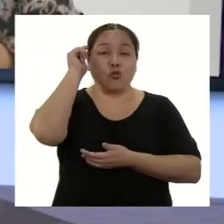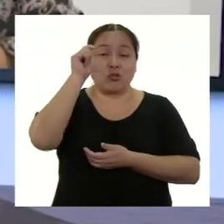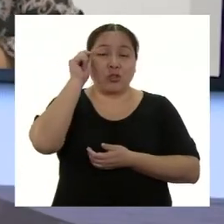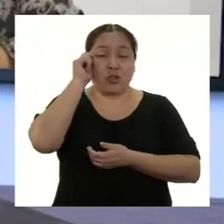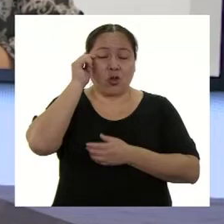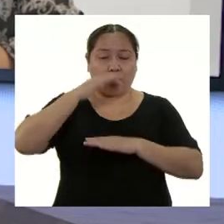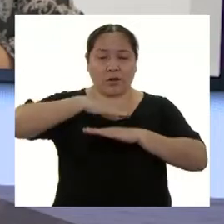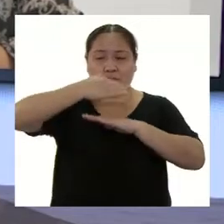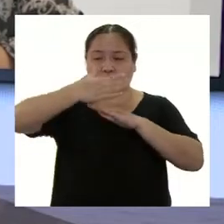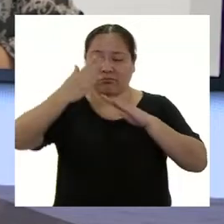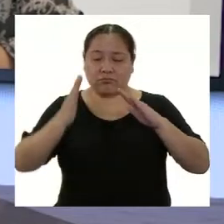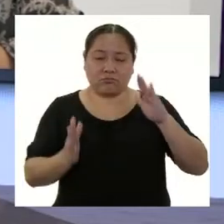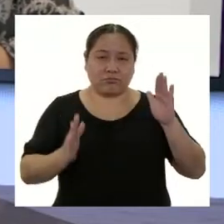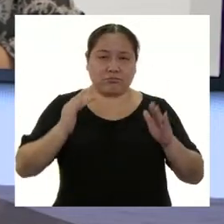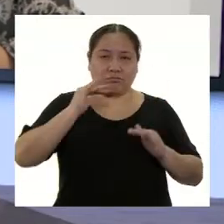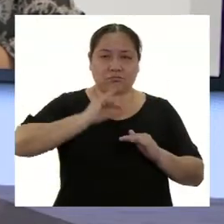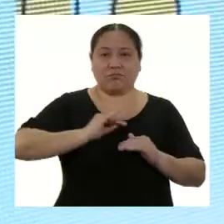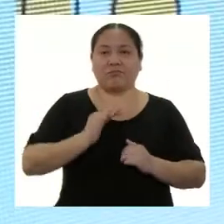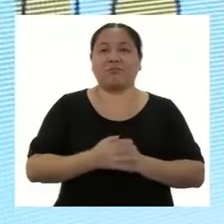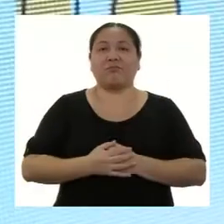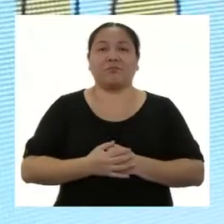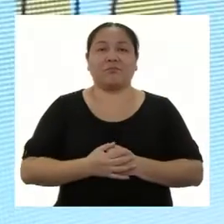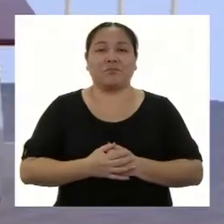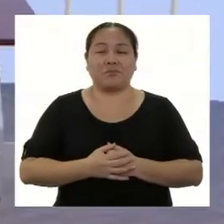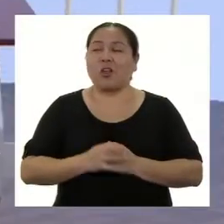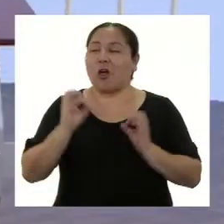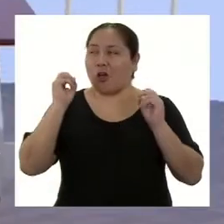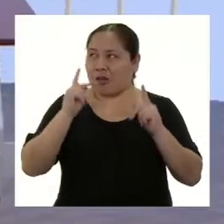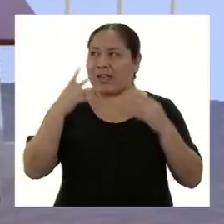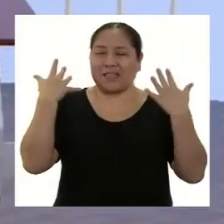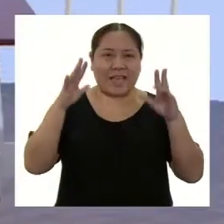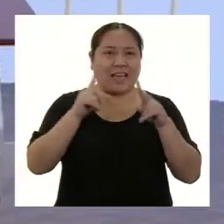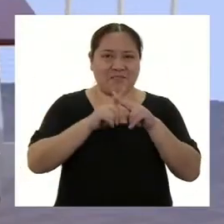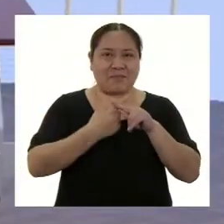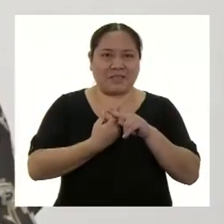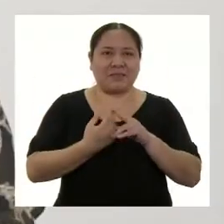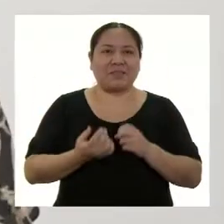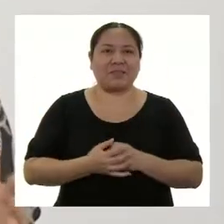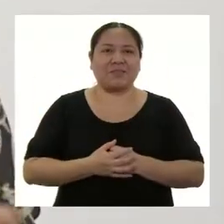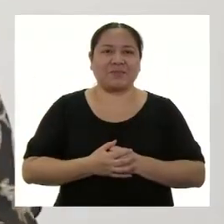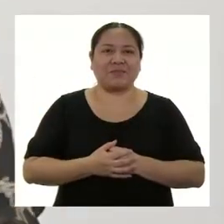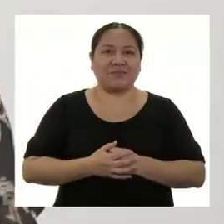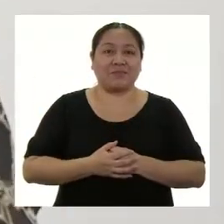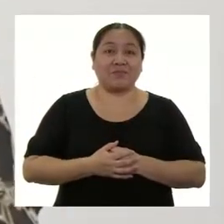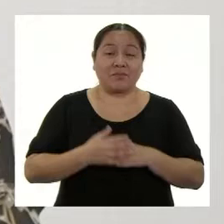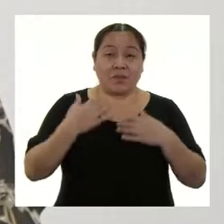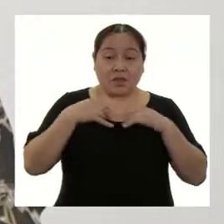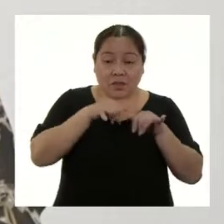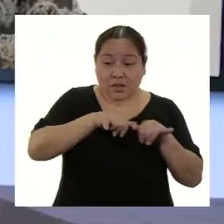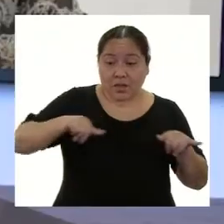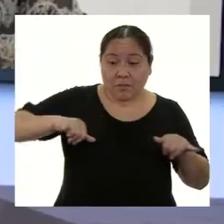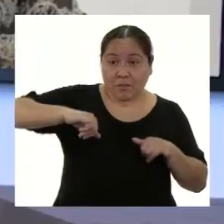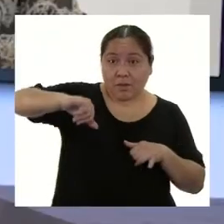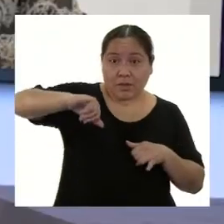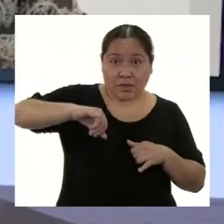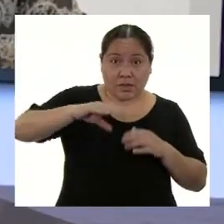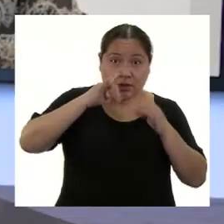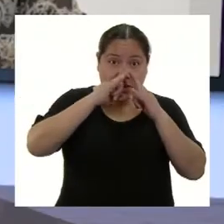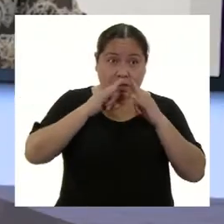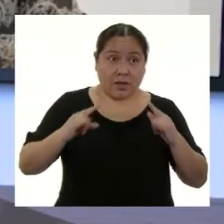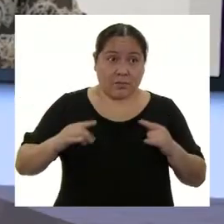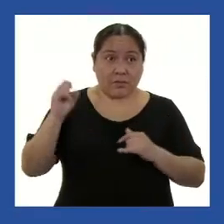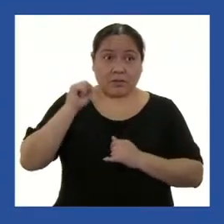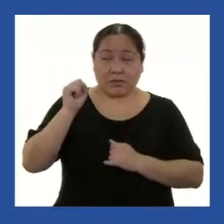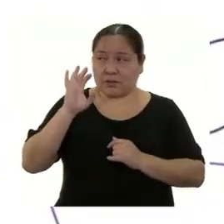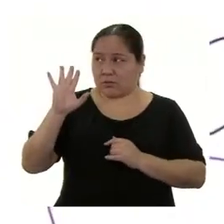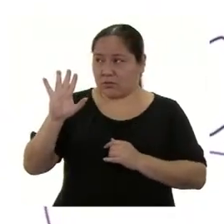gran parte de la superficie de su carpa. Ya, empecemos entonces. ¿Tienes las medidas de la carpa? Sí, a